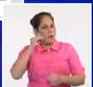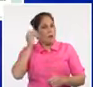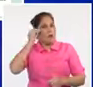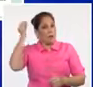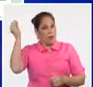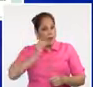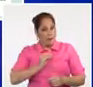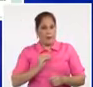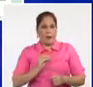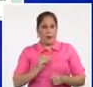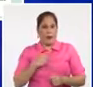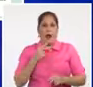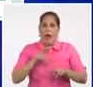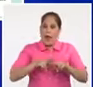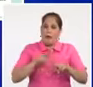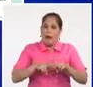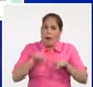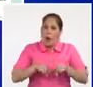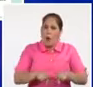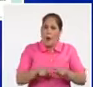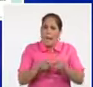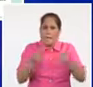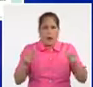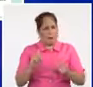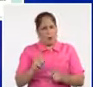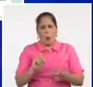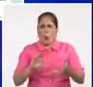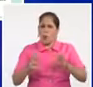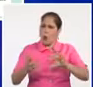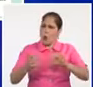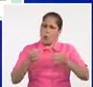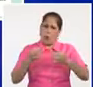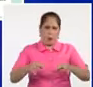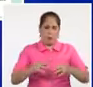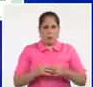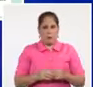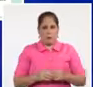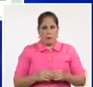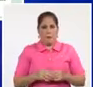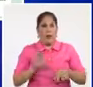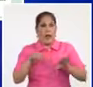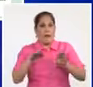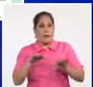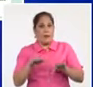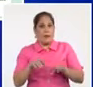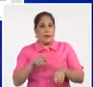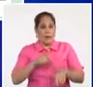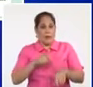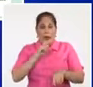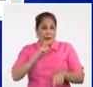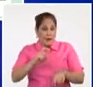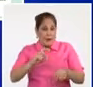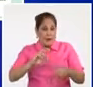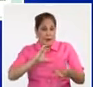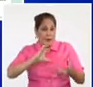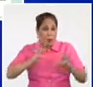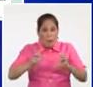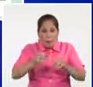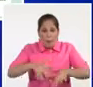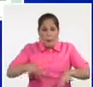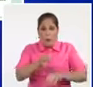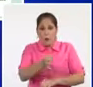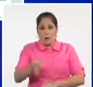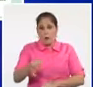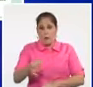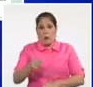cosas, y tenemos que reconocer que en algunas ocasiones, los primeros momentos que se hizo este análisis por municipio,